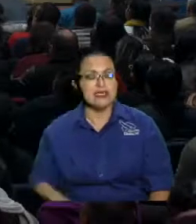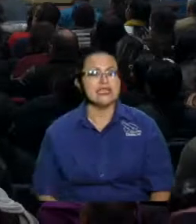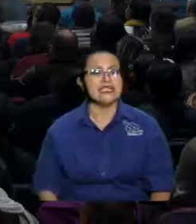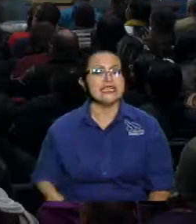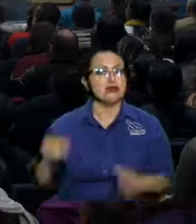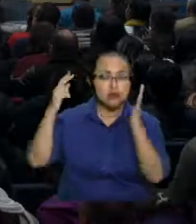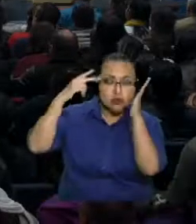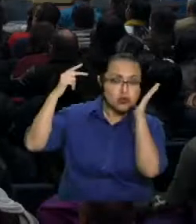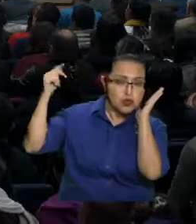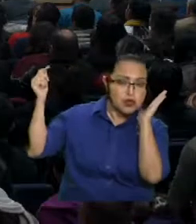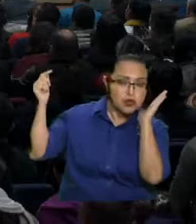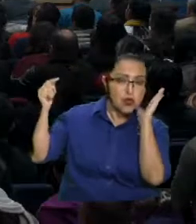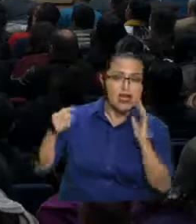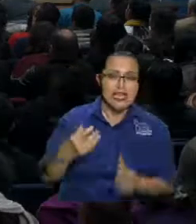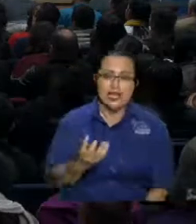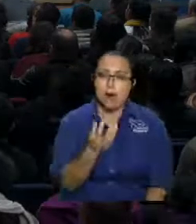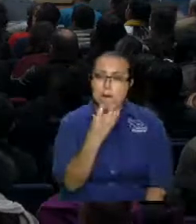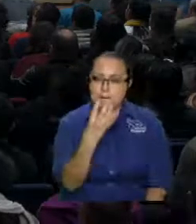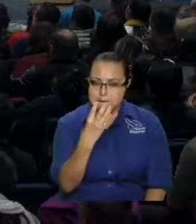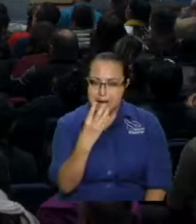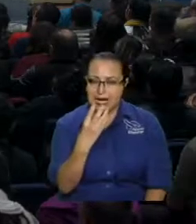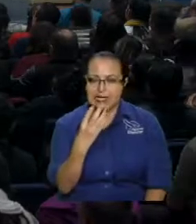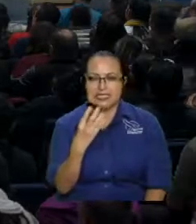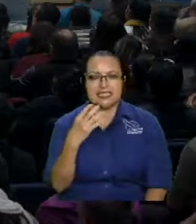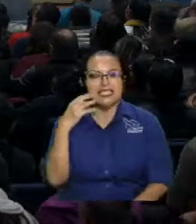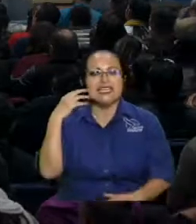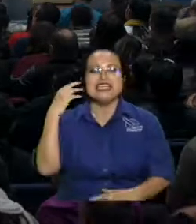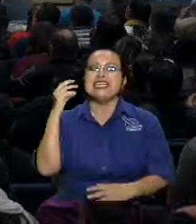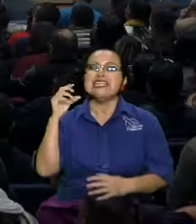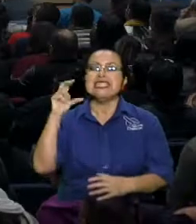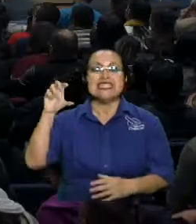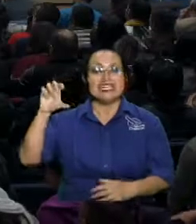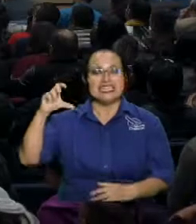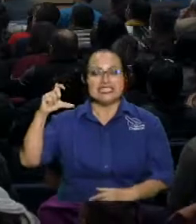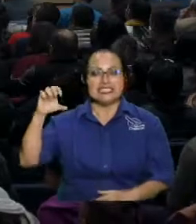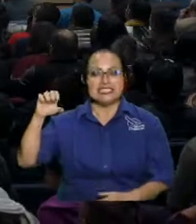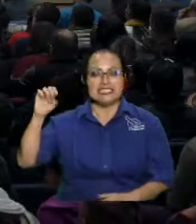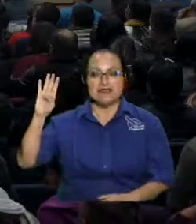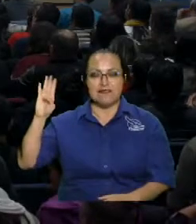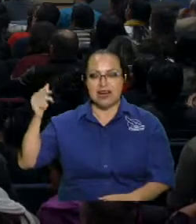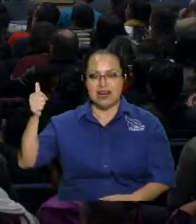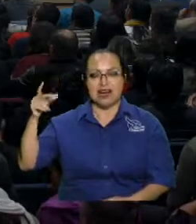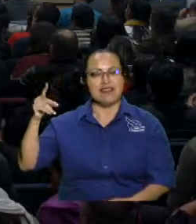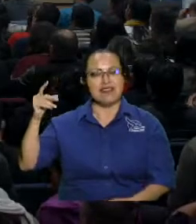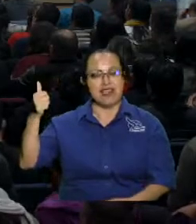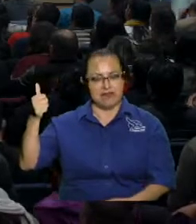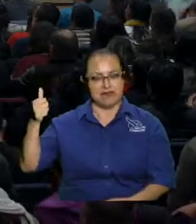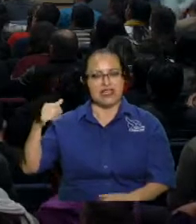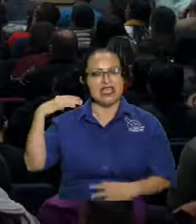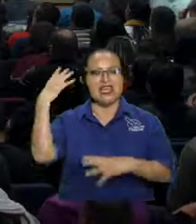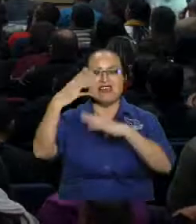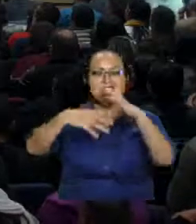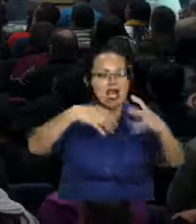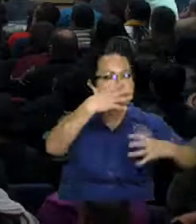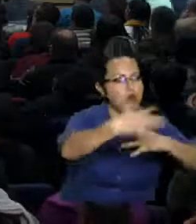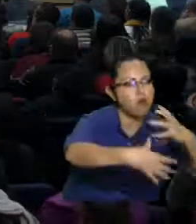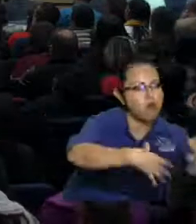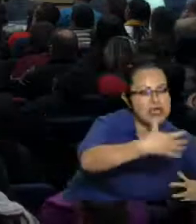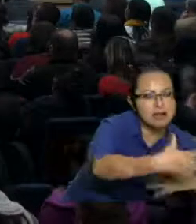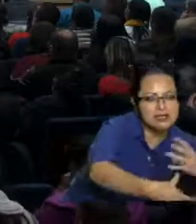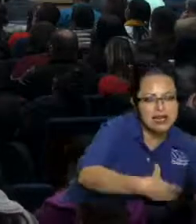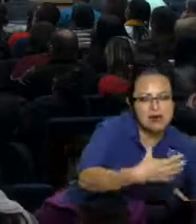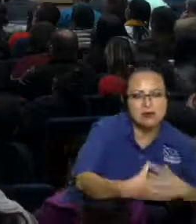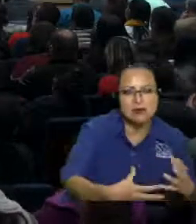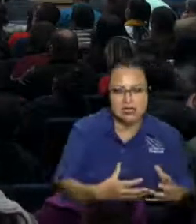fue que un pan de cebada venía rodando y aplastaba las tiendas de Madián.